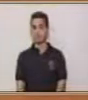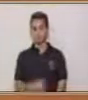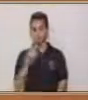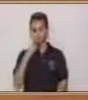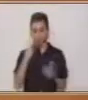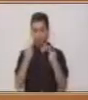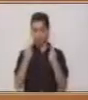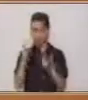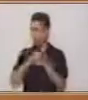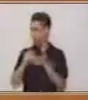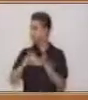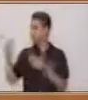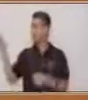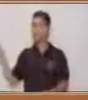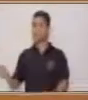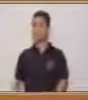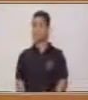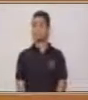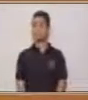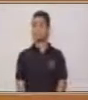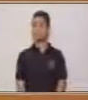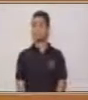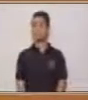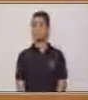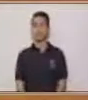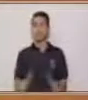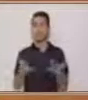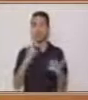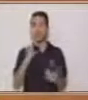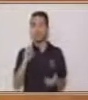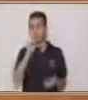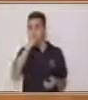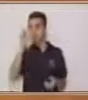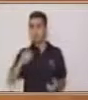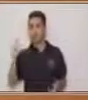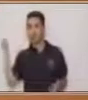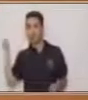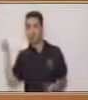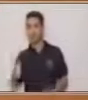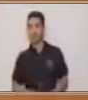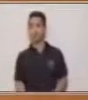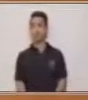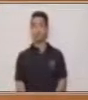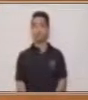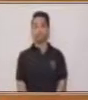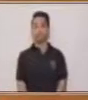Cuenta y escribe cuál es el porcentaje, qué es lo que representan estos modelos.